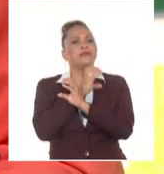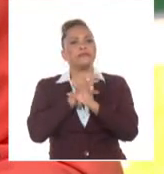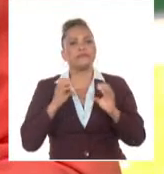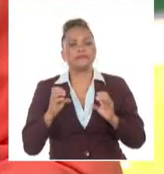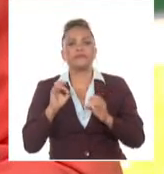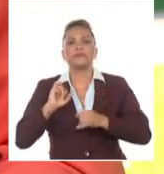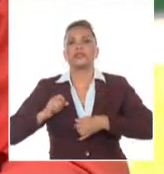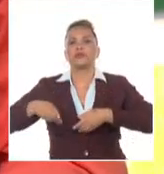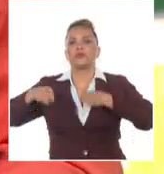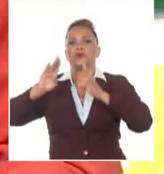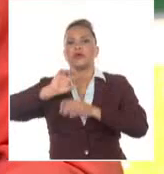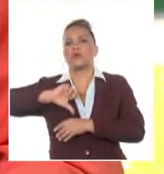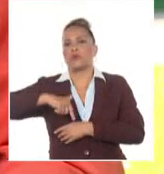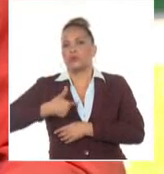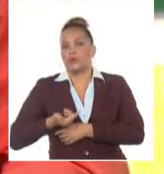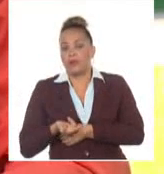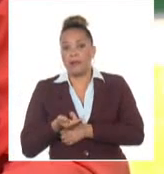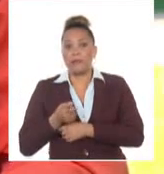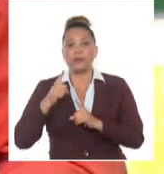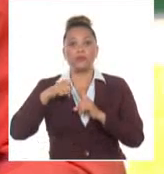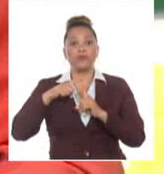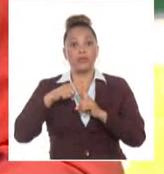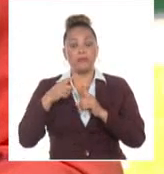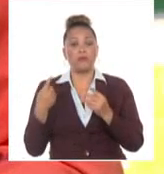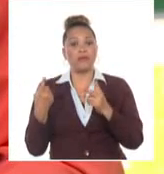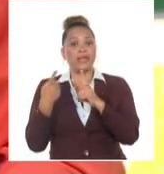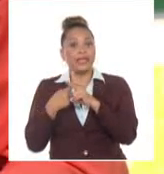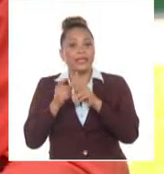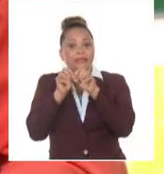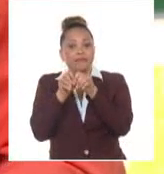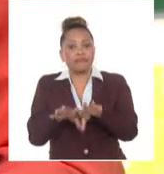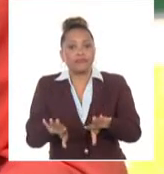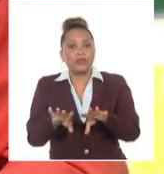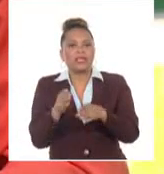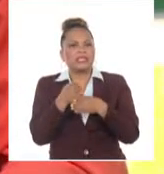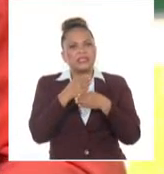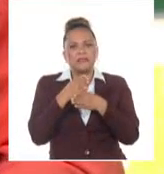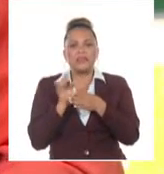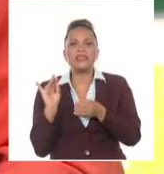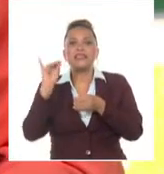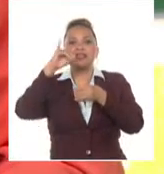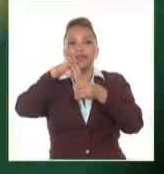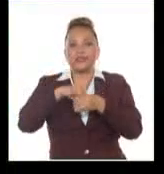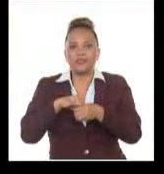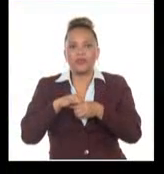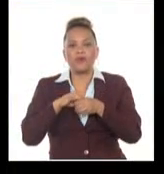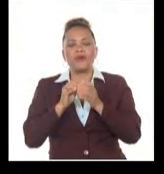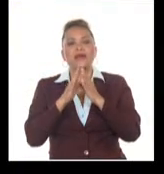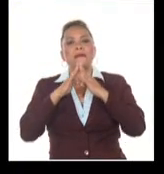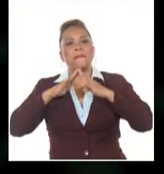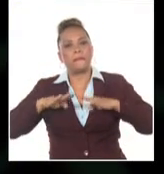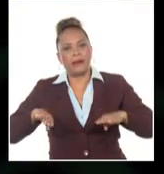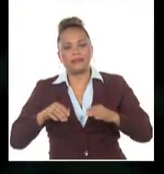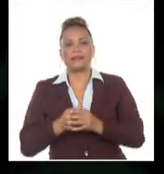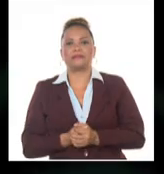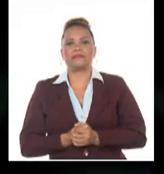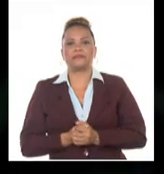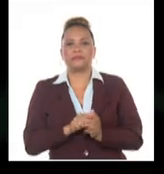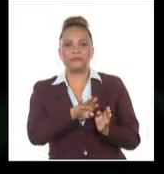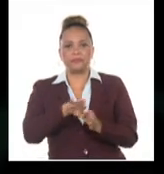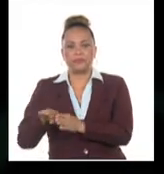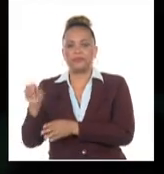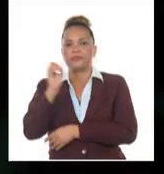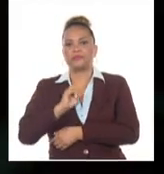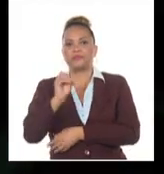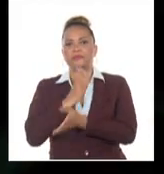instituciones culturales. Turismo de naturaleza es integración, es armonía, es paz. Organizado por el Ministerio de